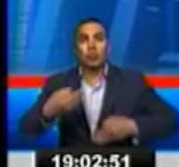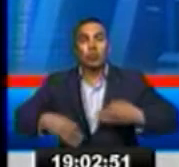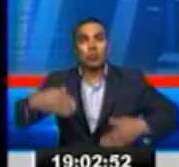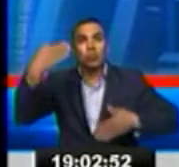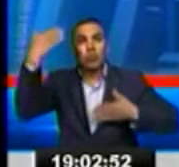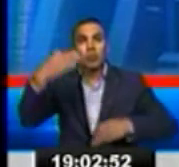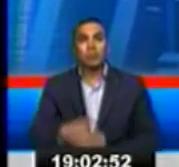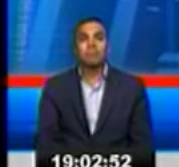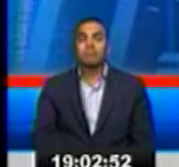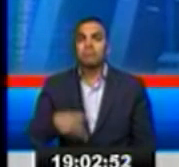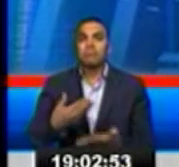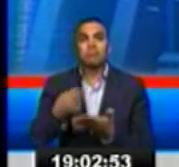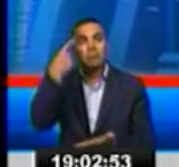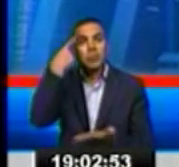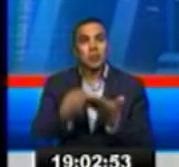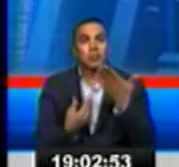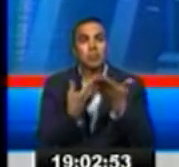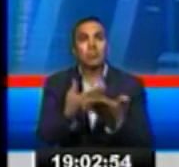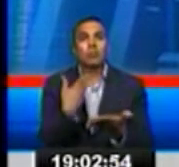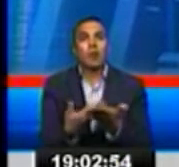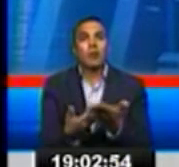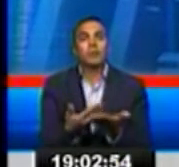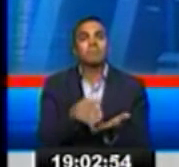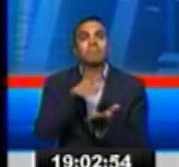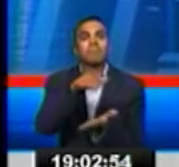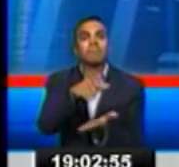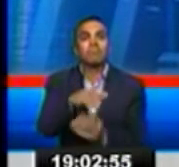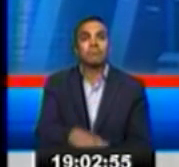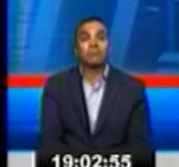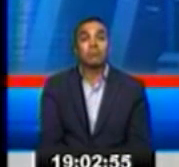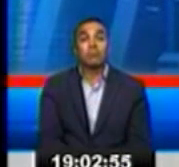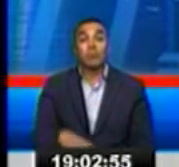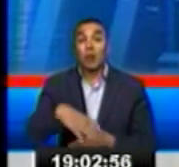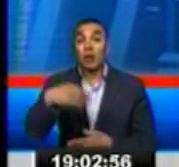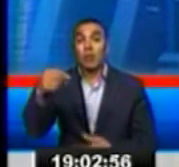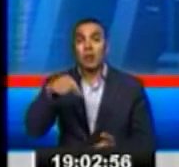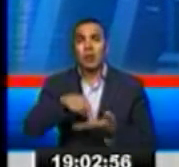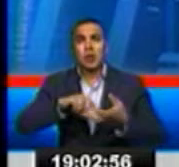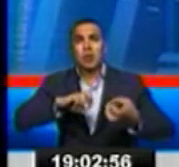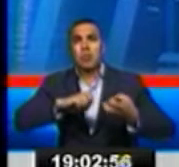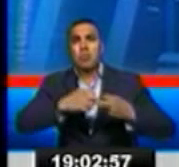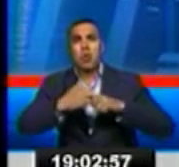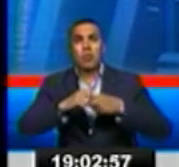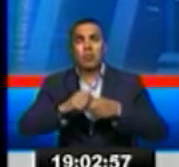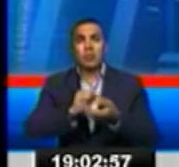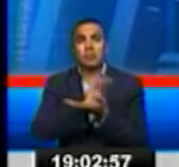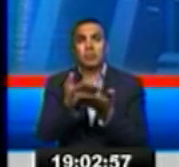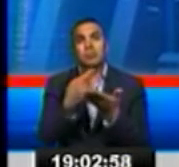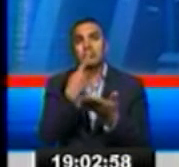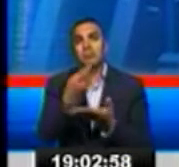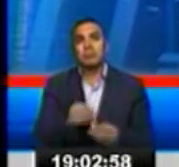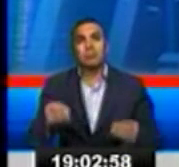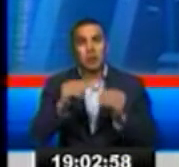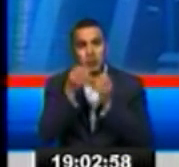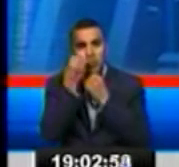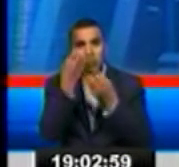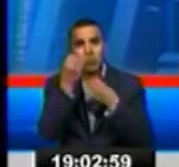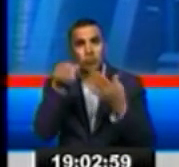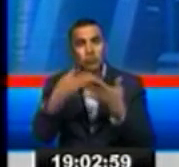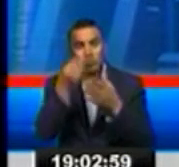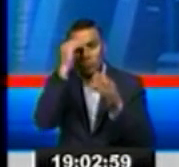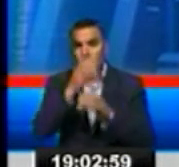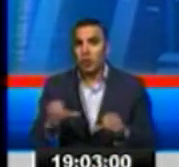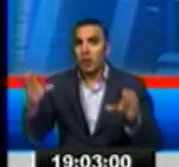político. Acudieron para presentar sus pruebas de descargo. En los exteriores hubo incidentes, nos informa Cristian Hidalgo. Adelante, Cristian, buenas